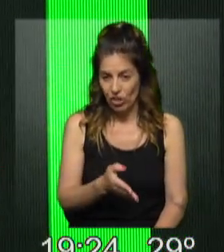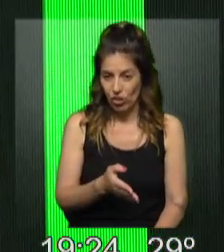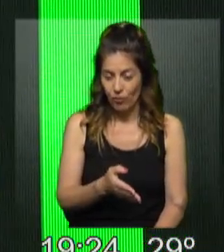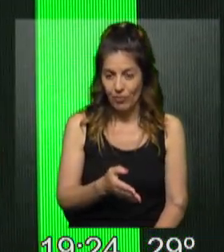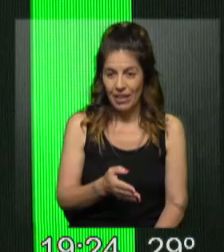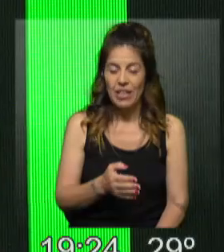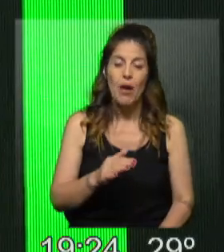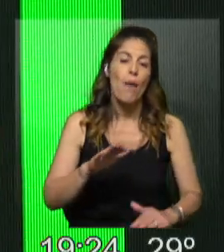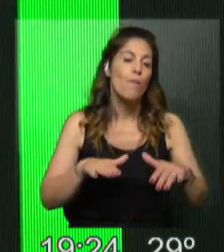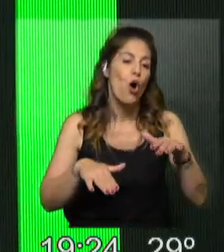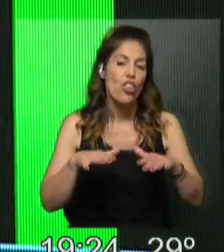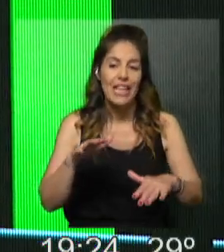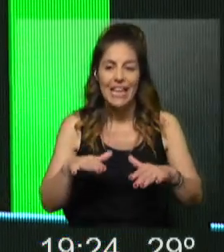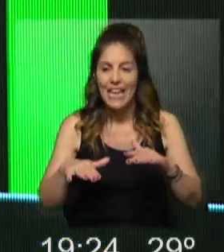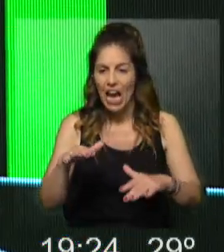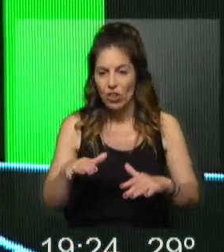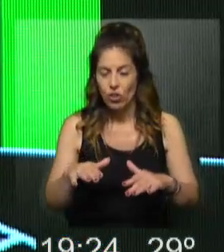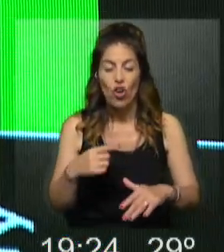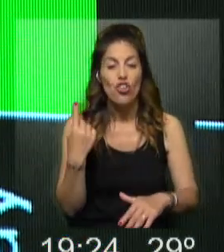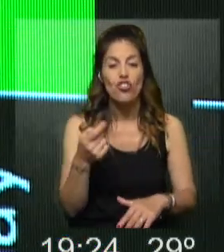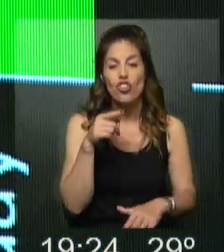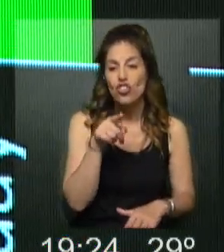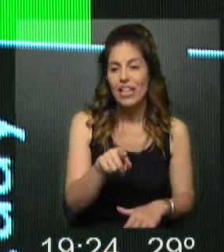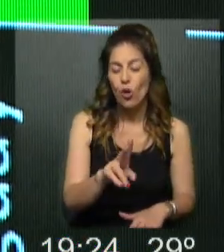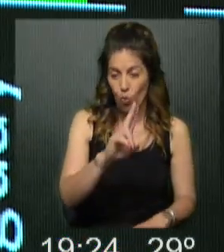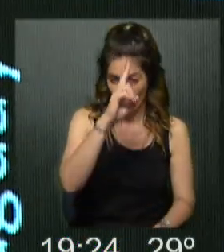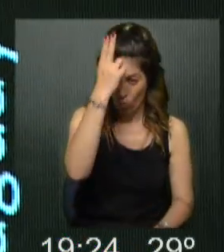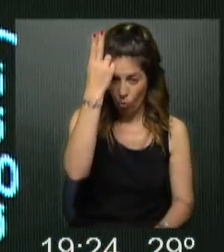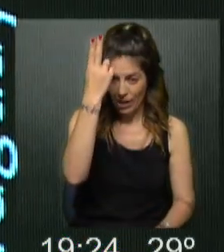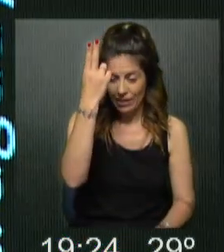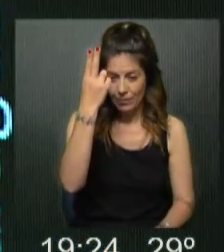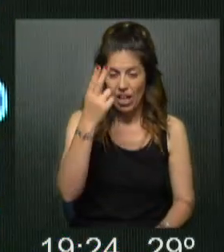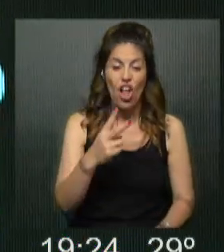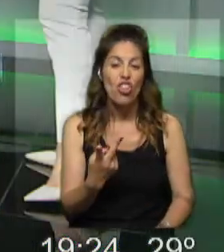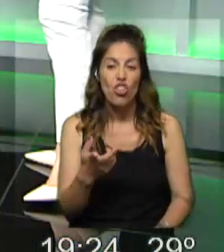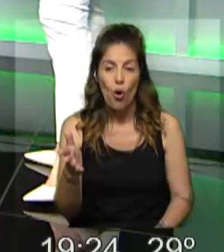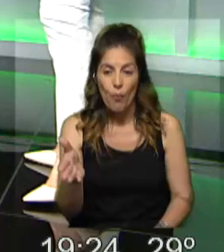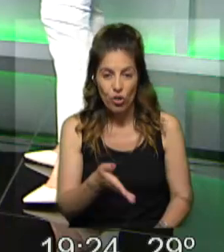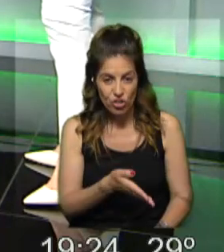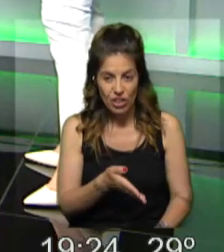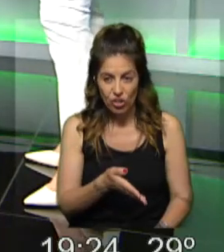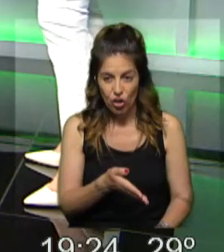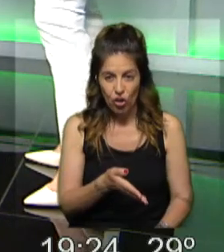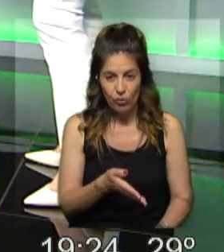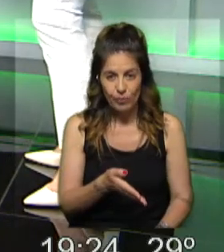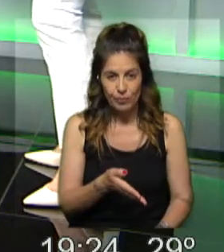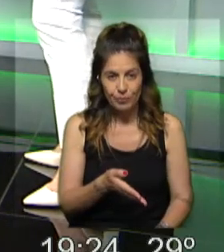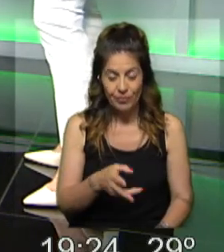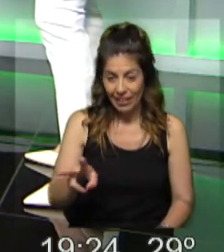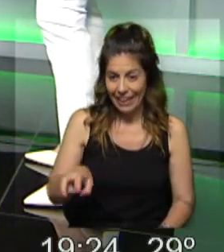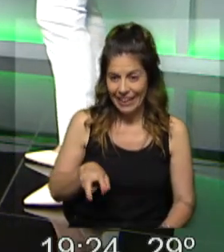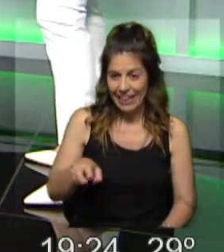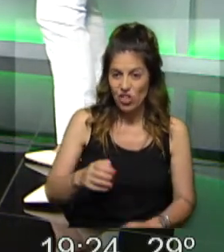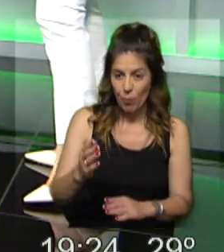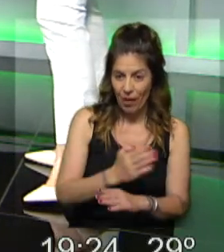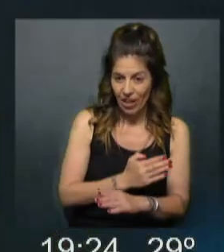va moderando Sí nosotros estamos ahí Uruguay básicamente el 2% de El los ingresos más